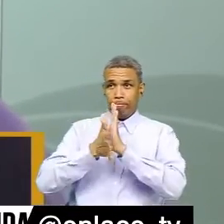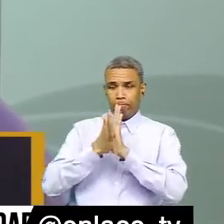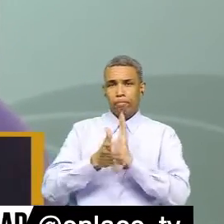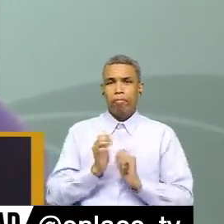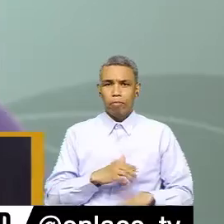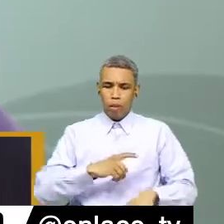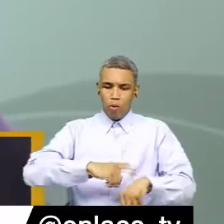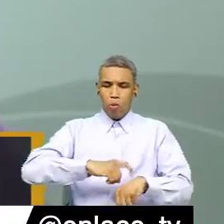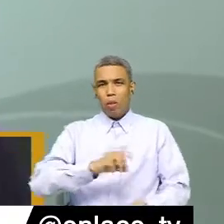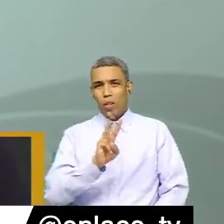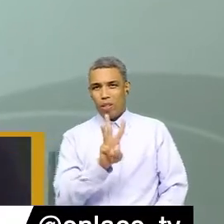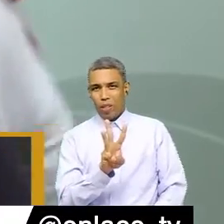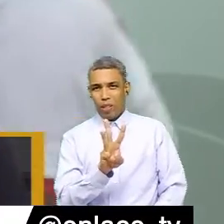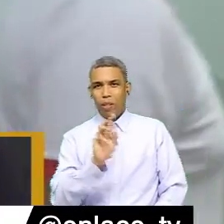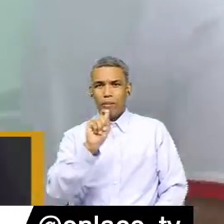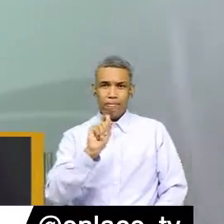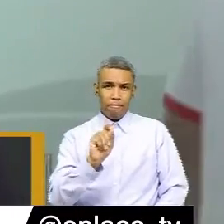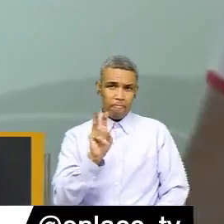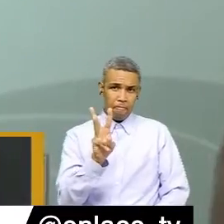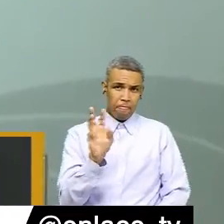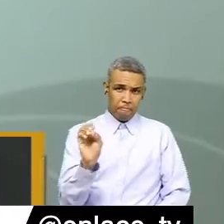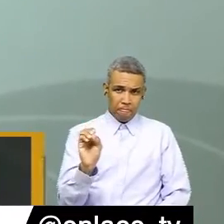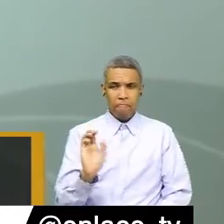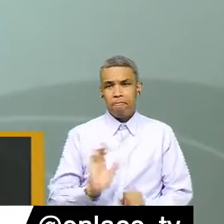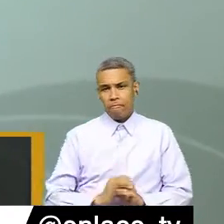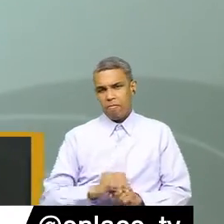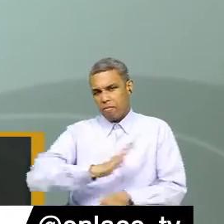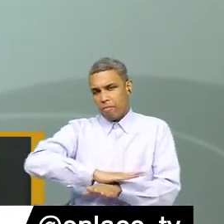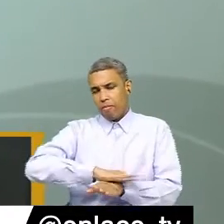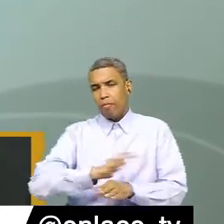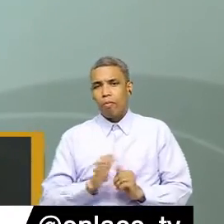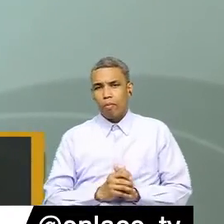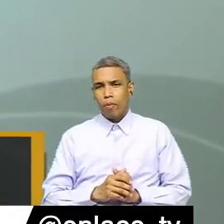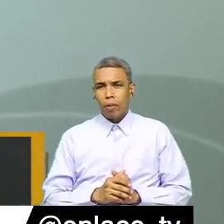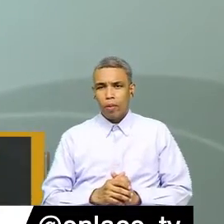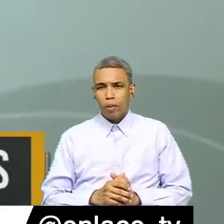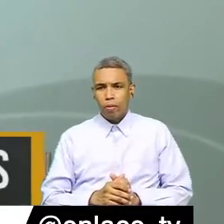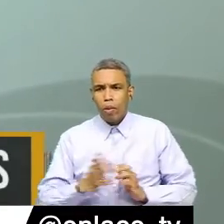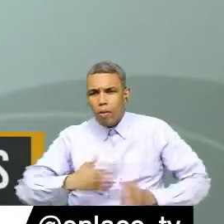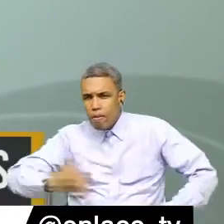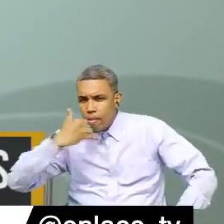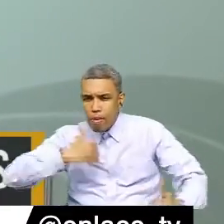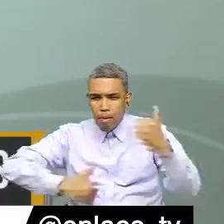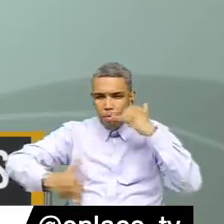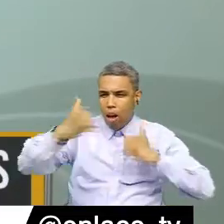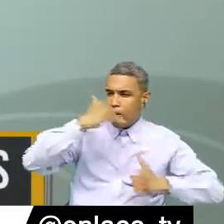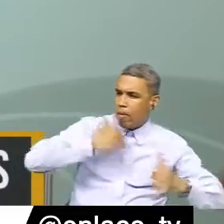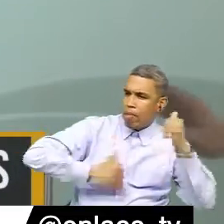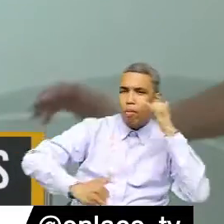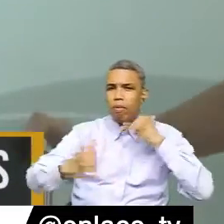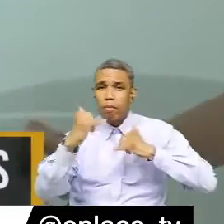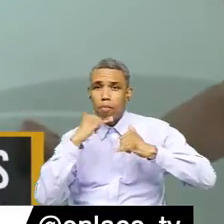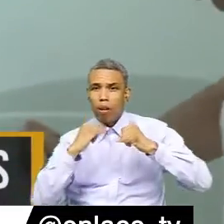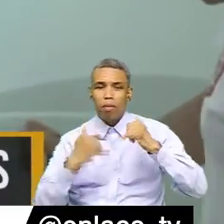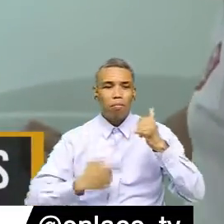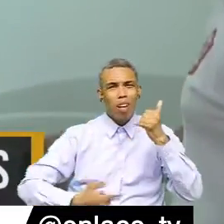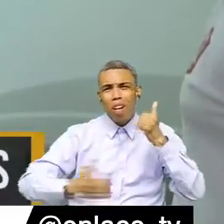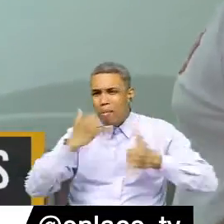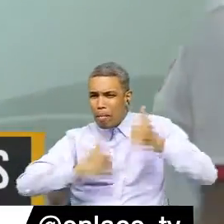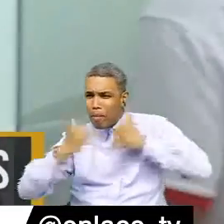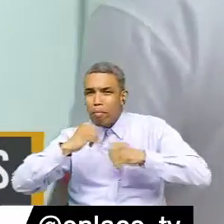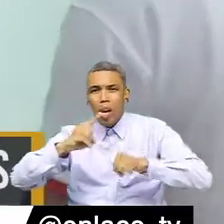consolidando información para resaltar aquí que nos han llegado llamadas a que la secretaria del medio ambiente a la línea de emergencia de